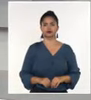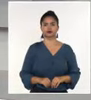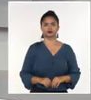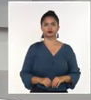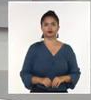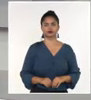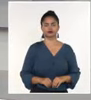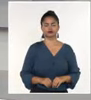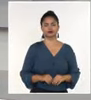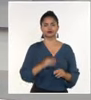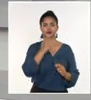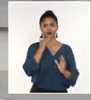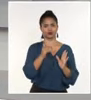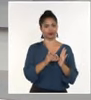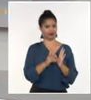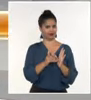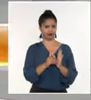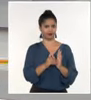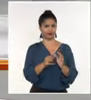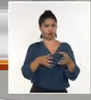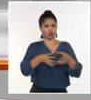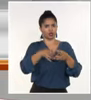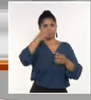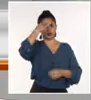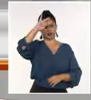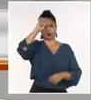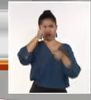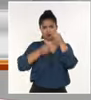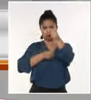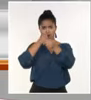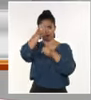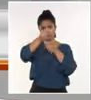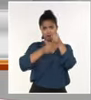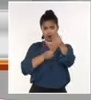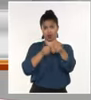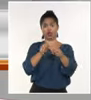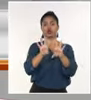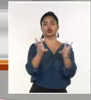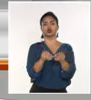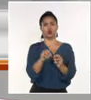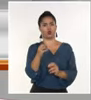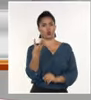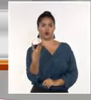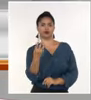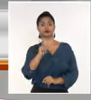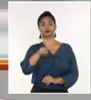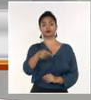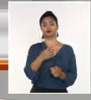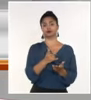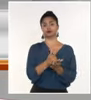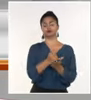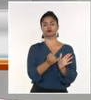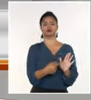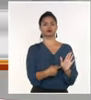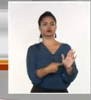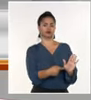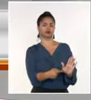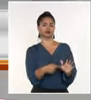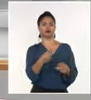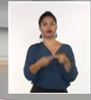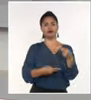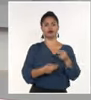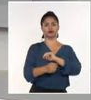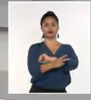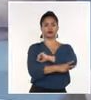Muy buenas tardes. Los cuatro boxeadores cubanos tendrán acción mañana miércoles en el preolímpico de este deporte que se desarrolla en Bangkok,